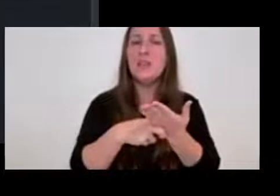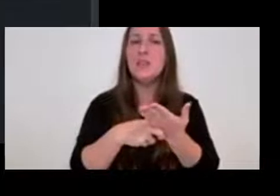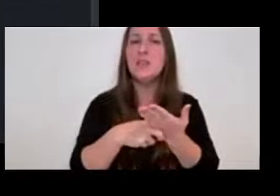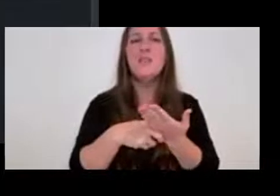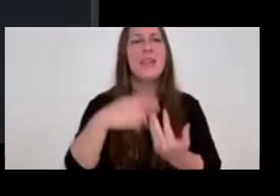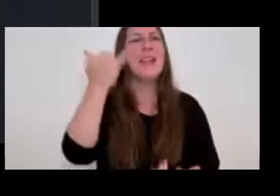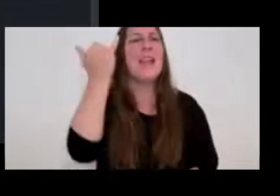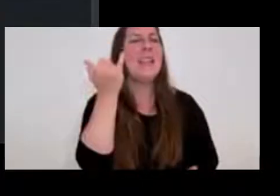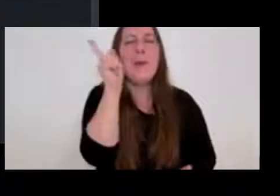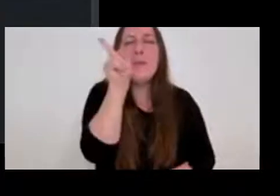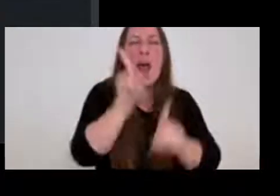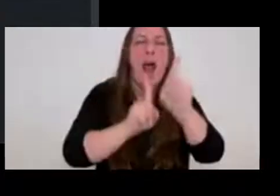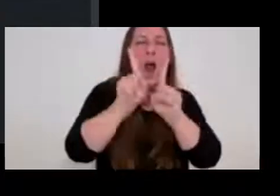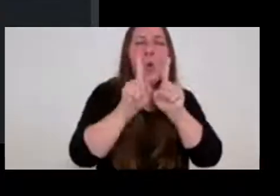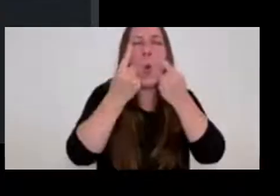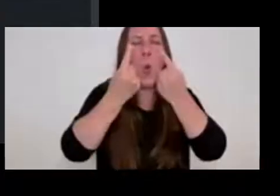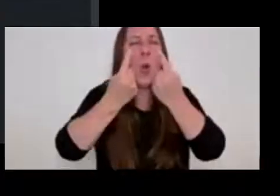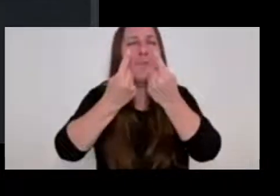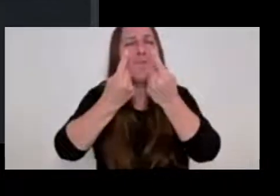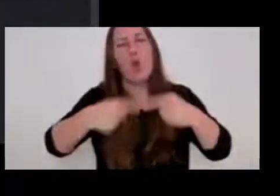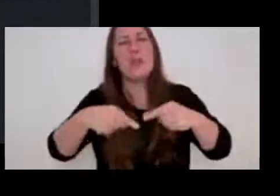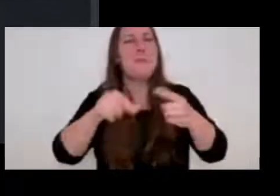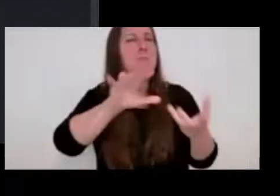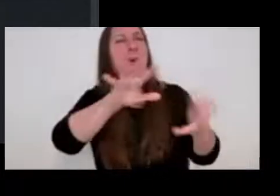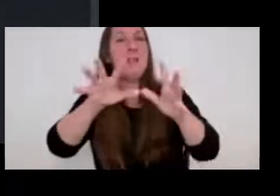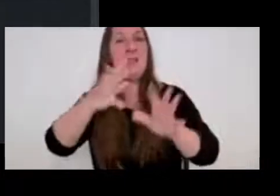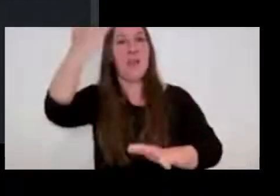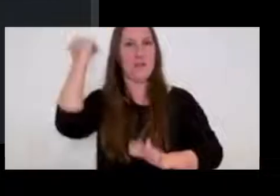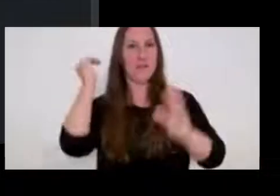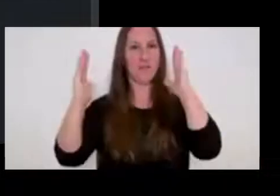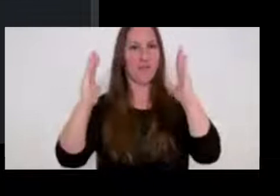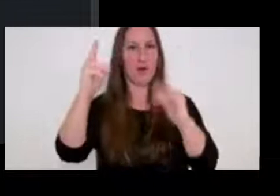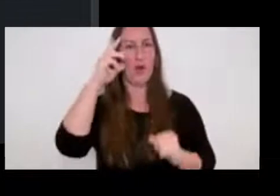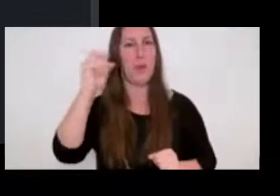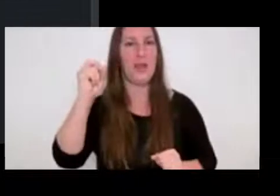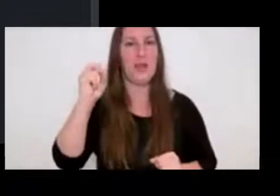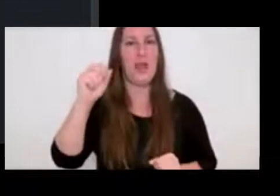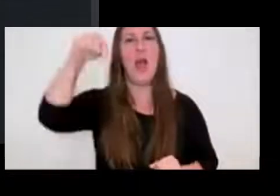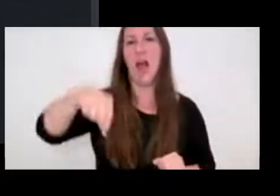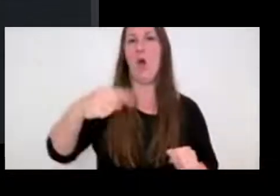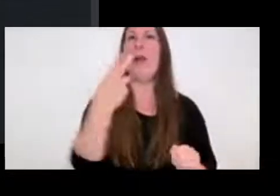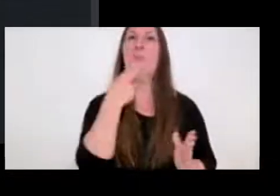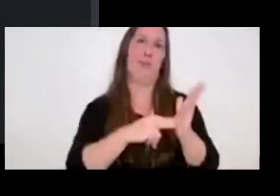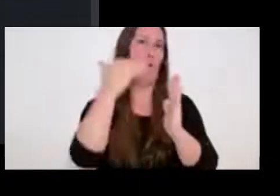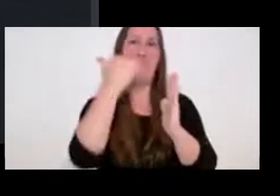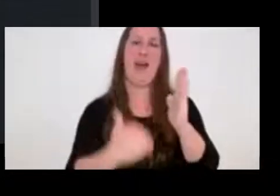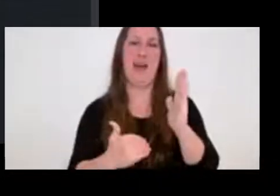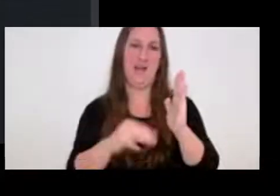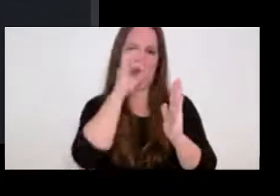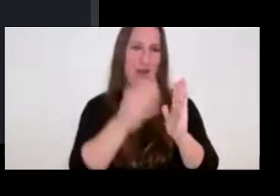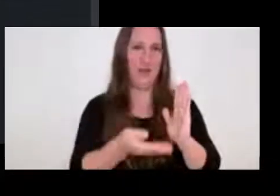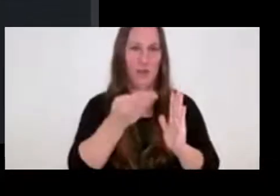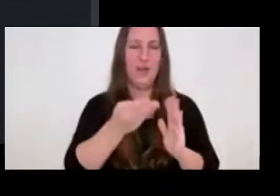algunas cuestiones parecidas a esa época, ¿no? Y ahora un poco no bajan impuestos sino suben, pero en general, si ustedes hacen